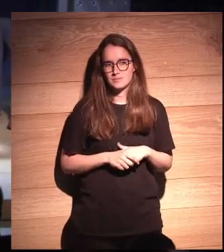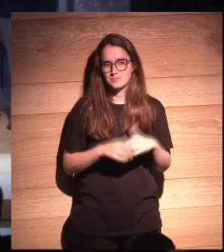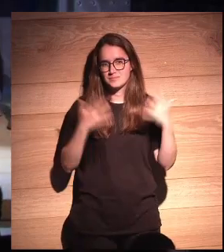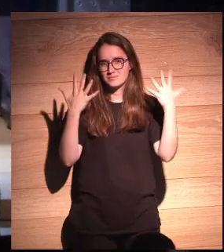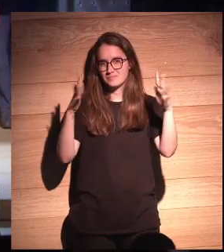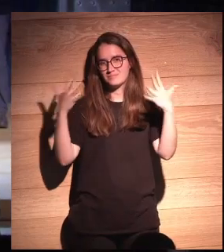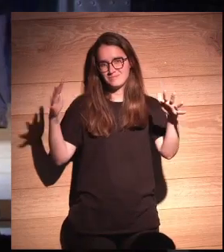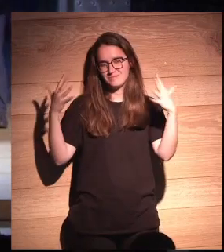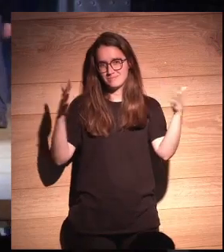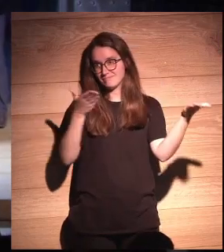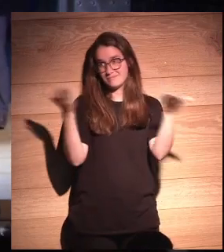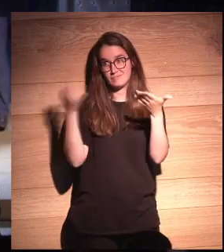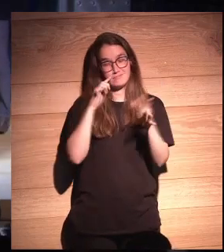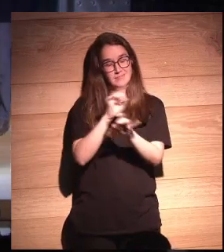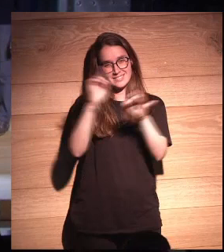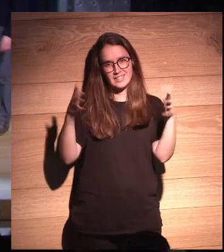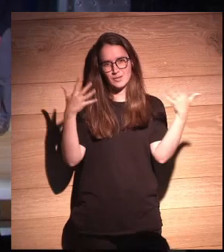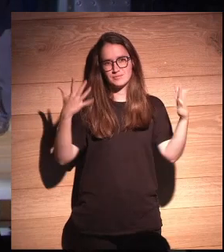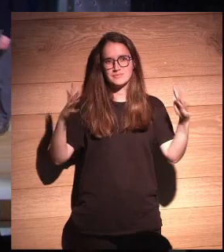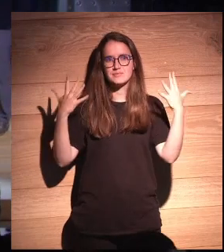Pues eso, como veis,